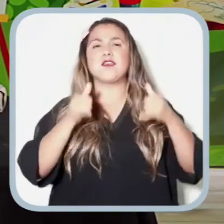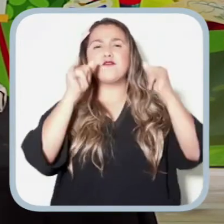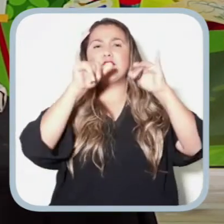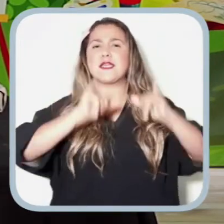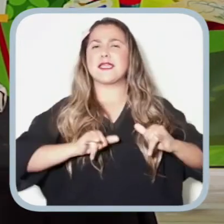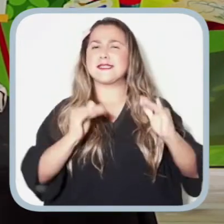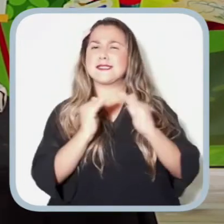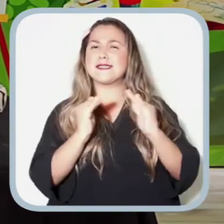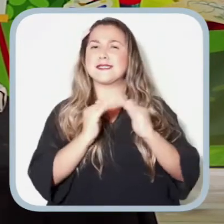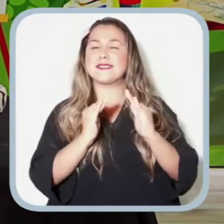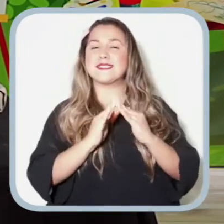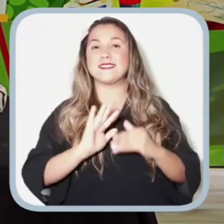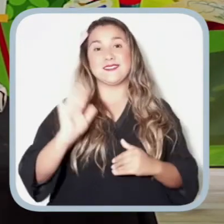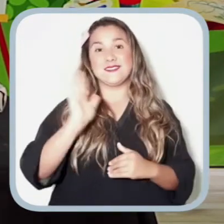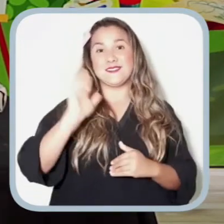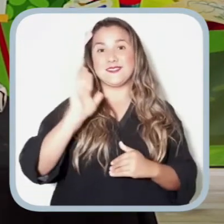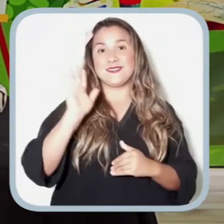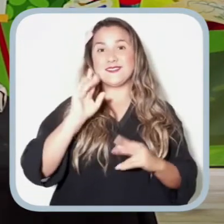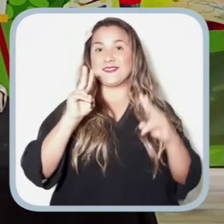pero callan